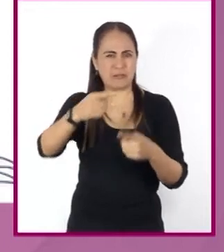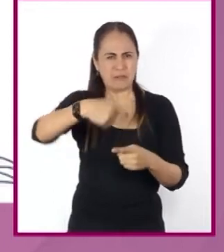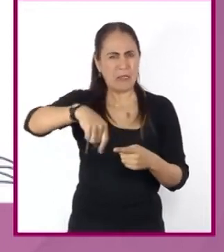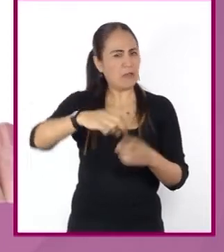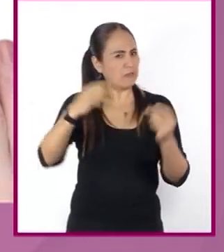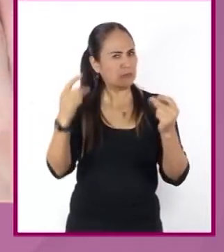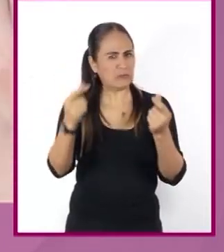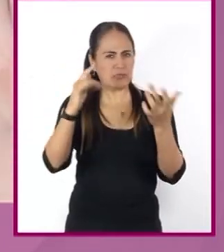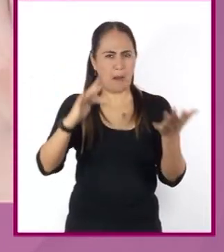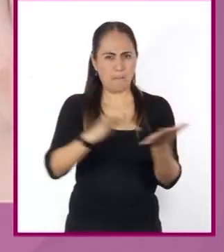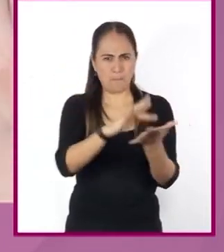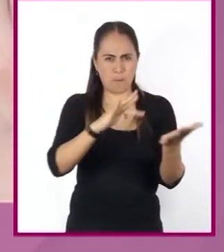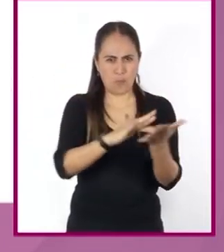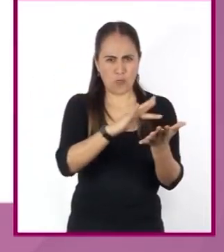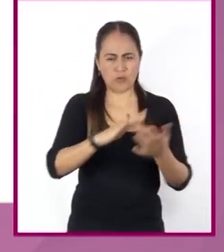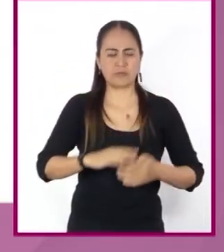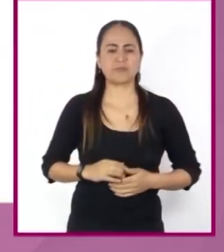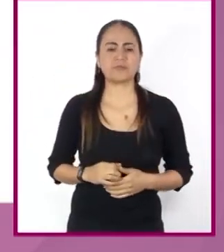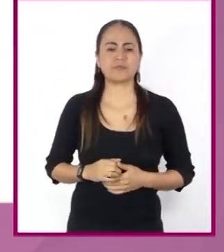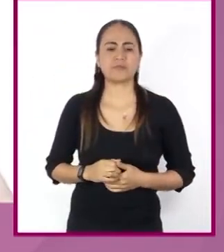de inmediato.